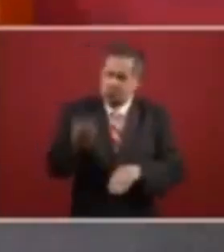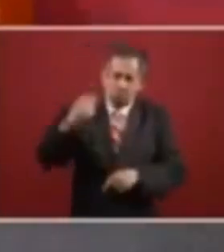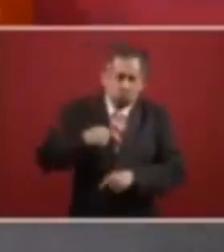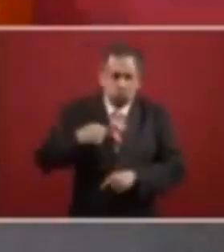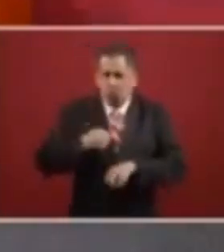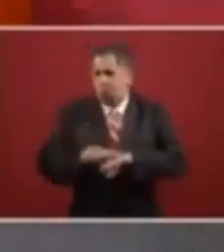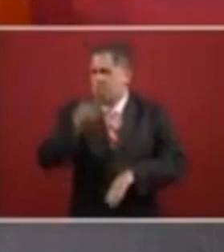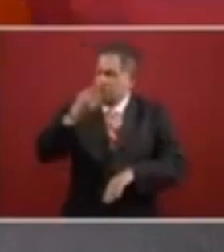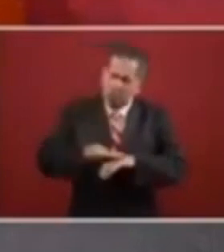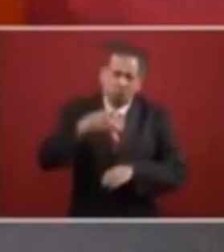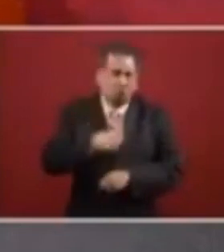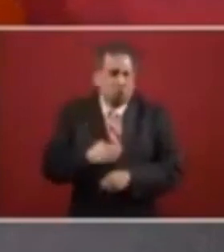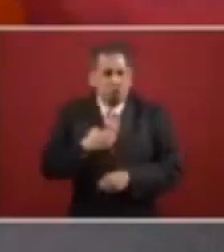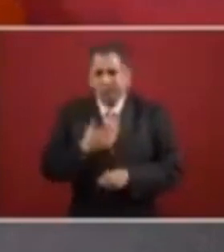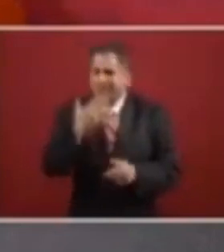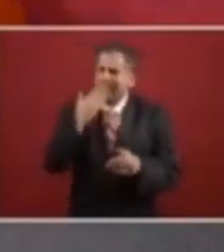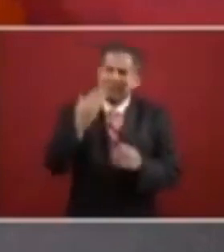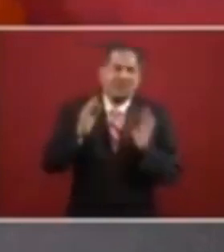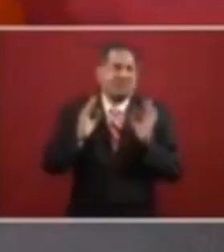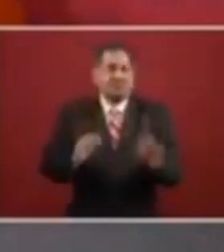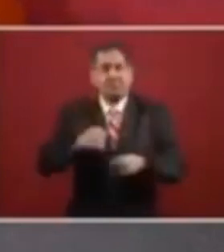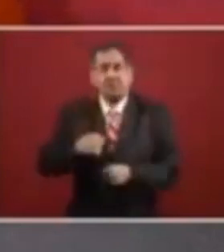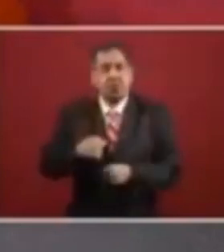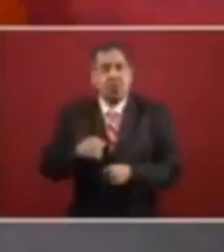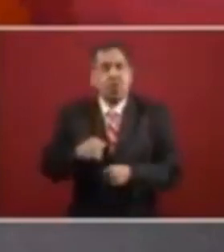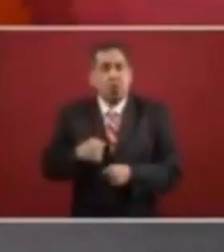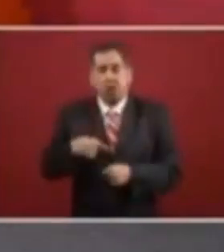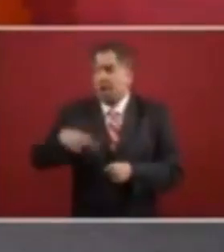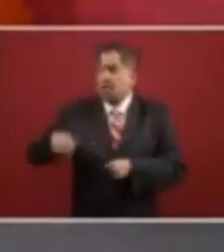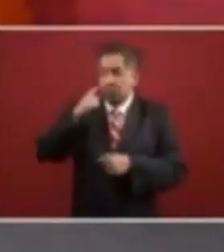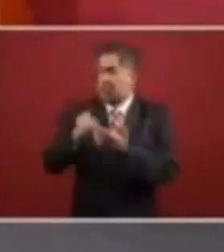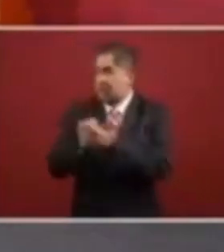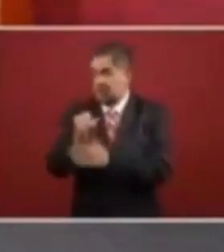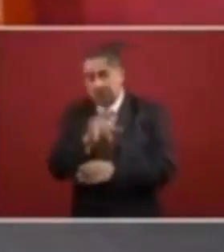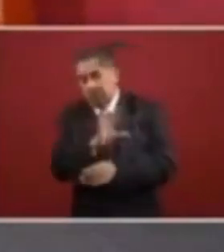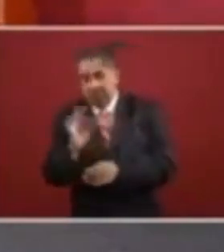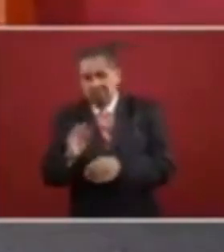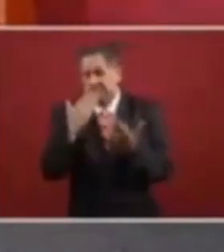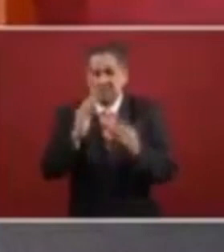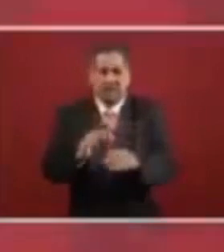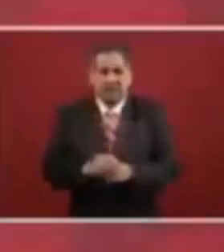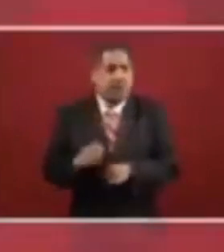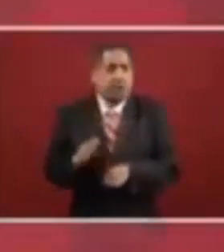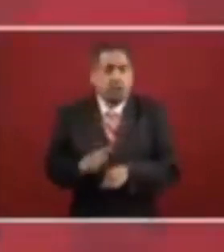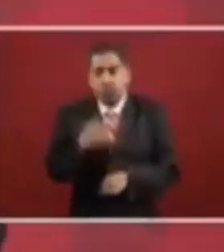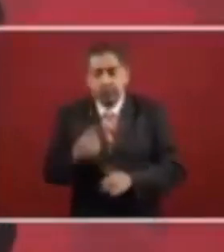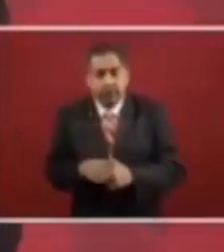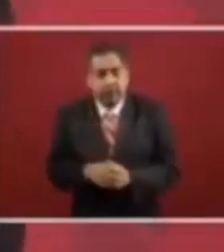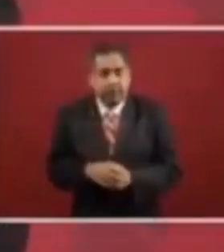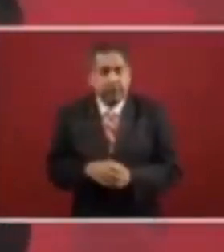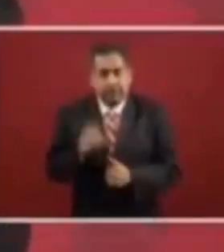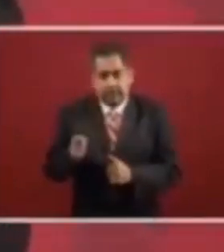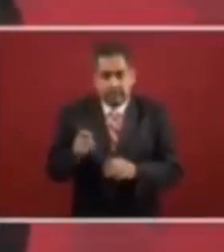del Senado de nombrar a Rosario Piedra Ibarra como titular de la Comisión Nacional de Derechos Humanos, justificando que ella vivió en